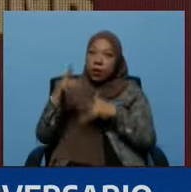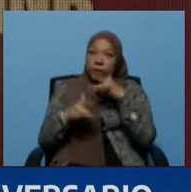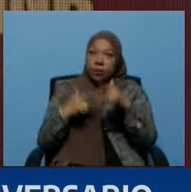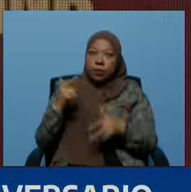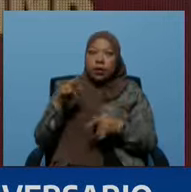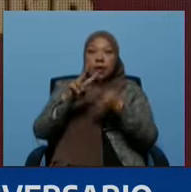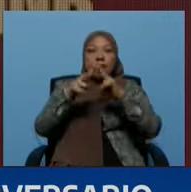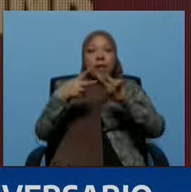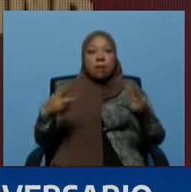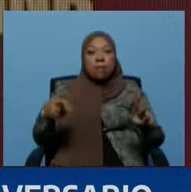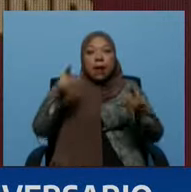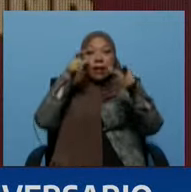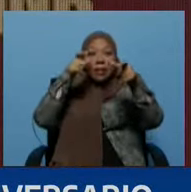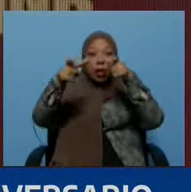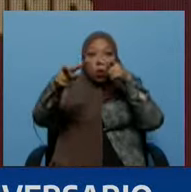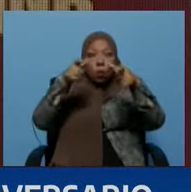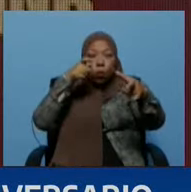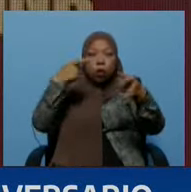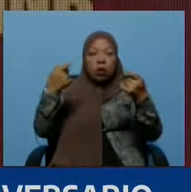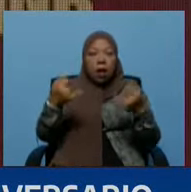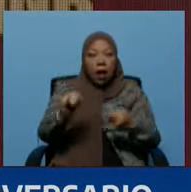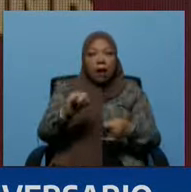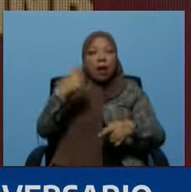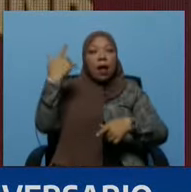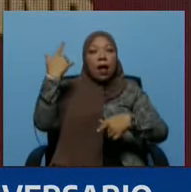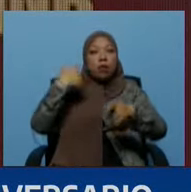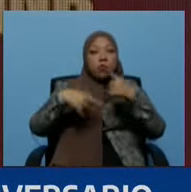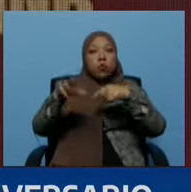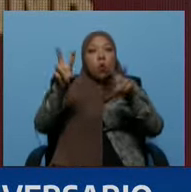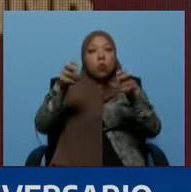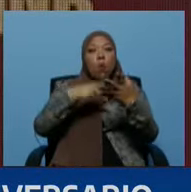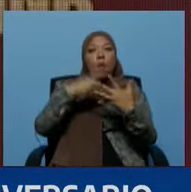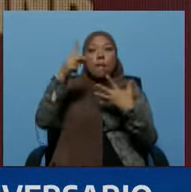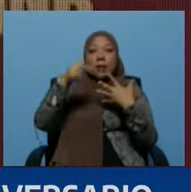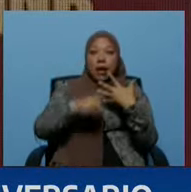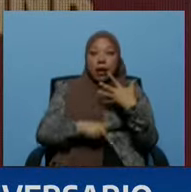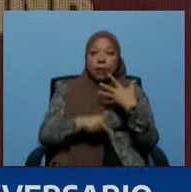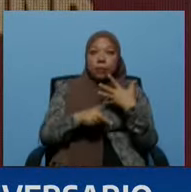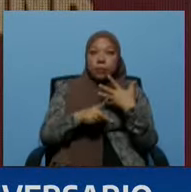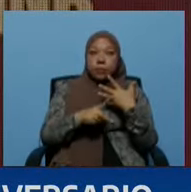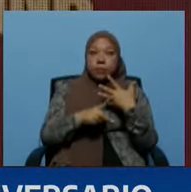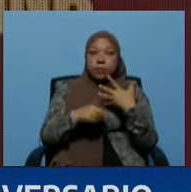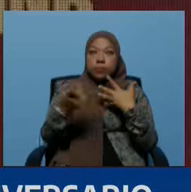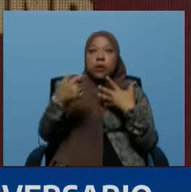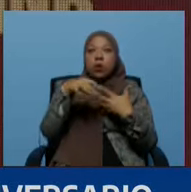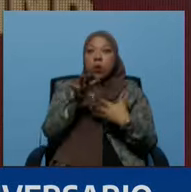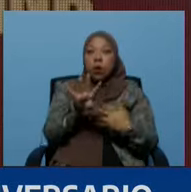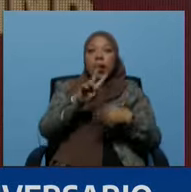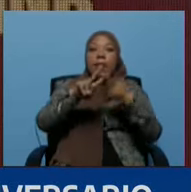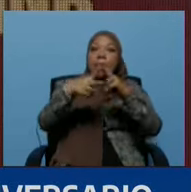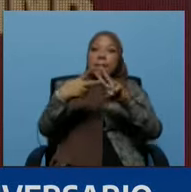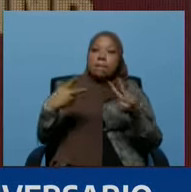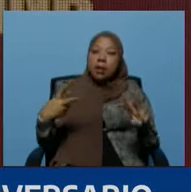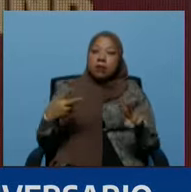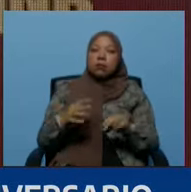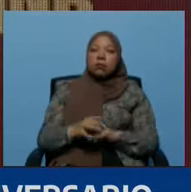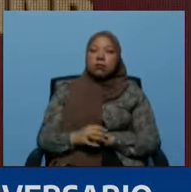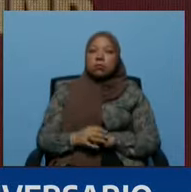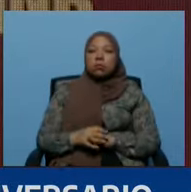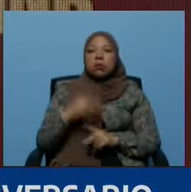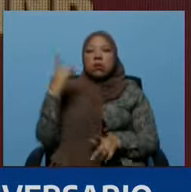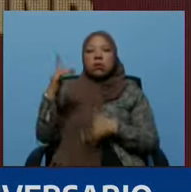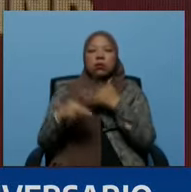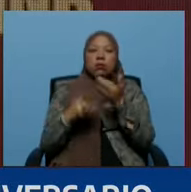de paz, seguridad. Tenemos que activar los nuevos planes de los cuadrantes de paz,